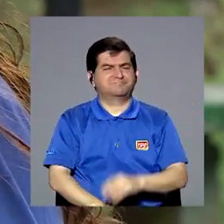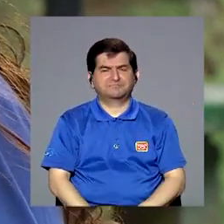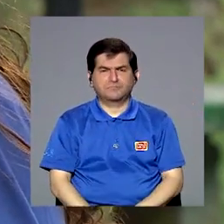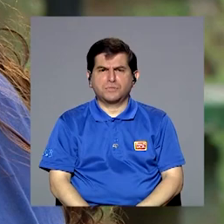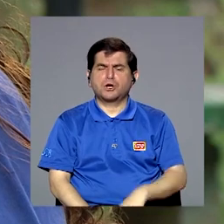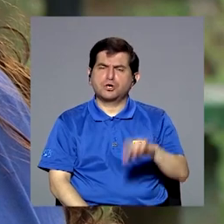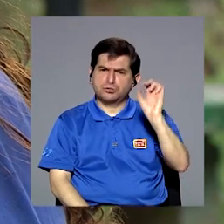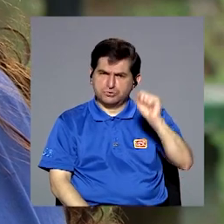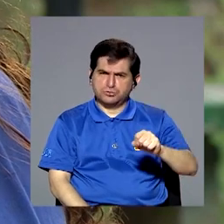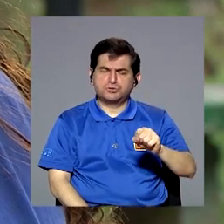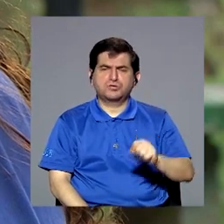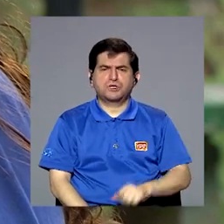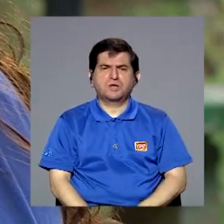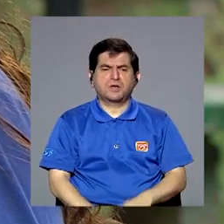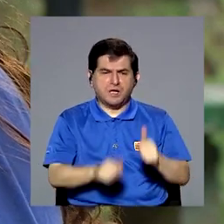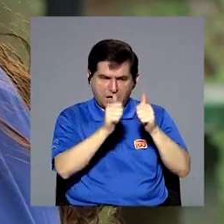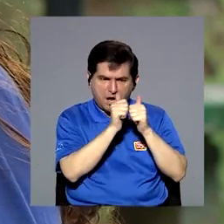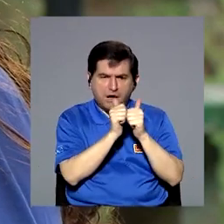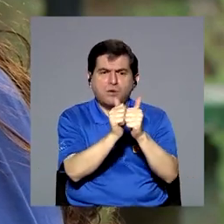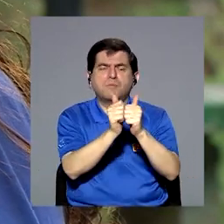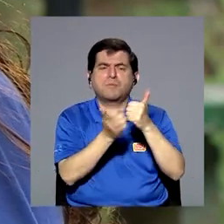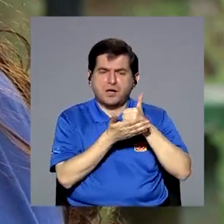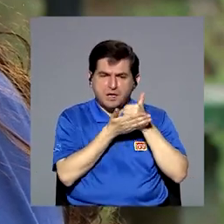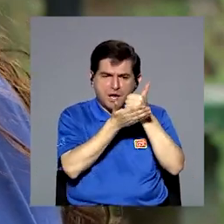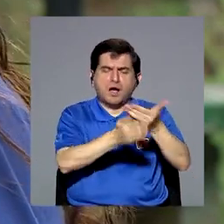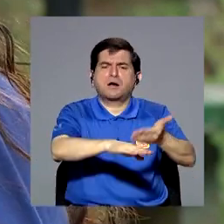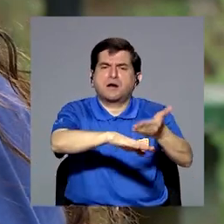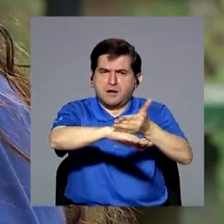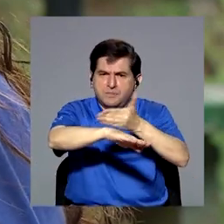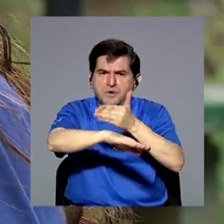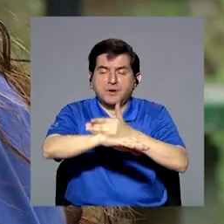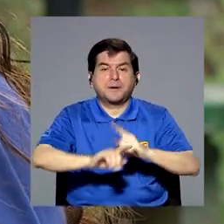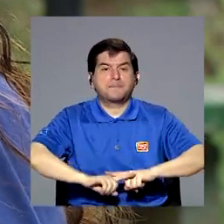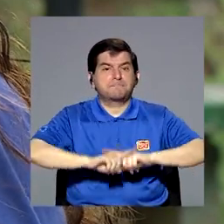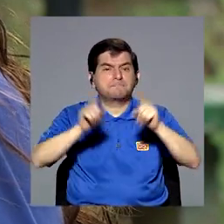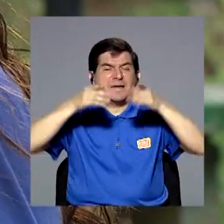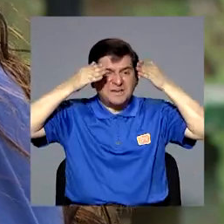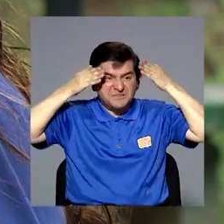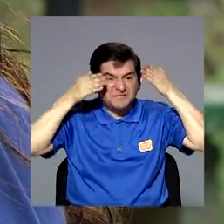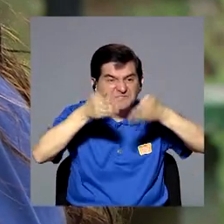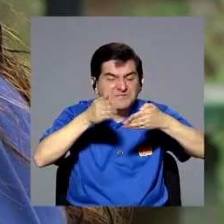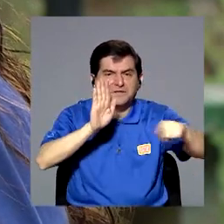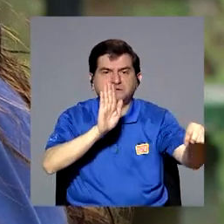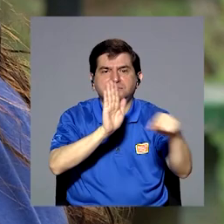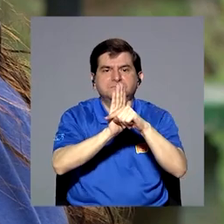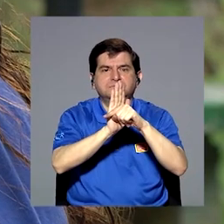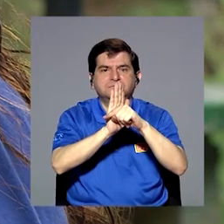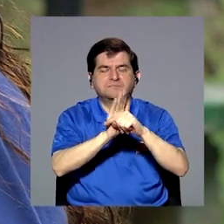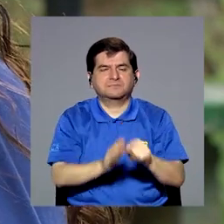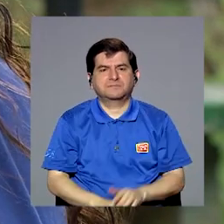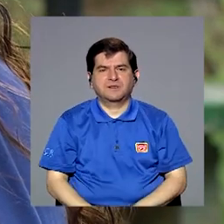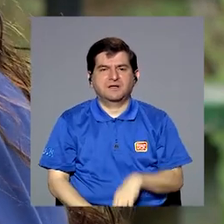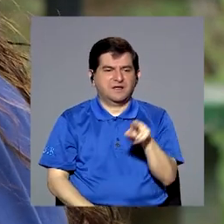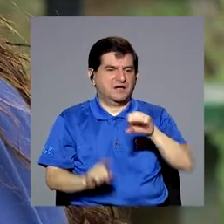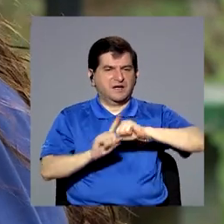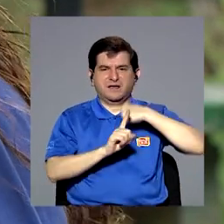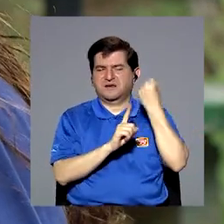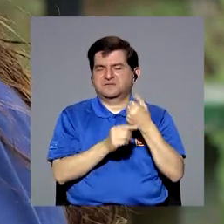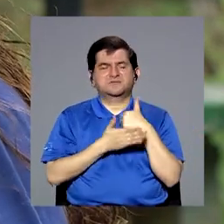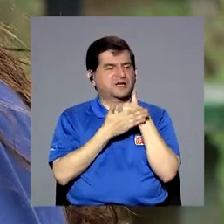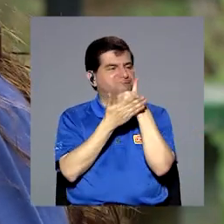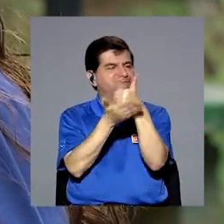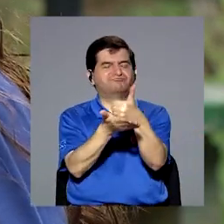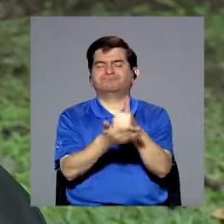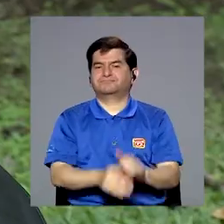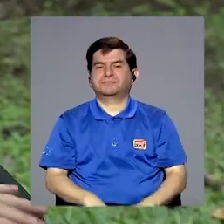Está bien acompañarlos y ayudarlos a mejorar, pero estar enfocados en lo negativo no les